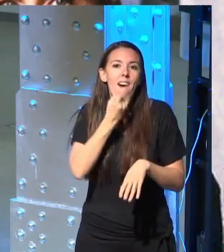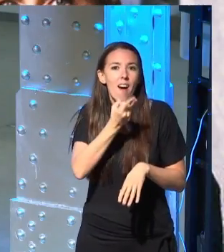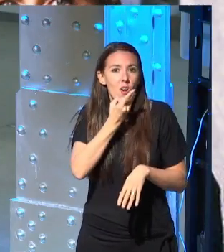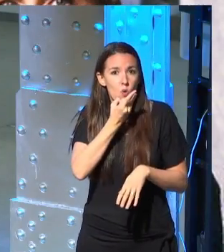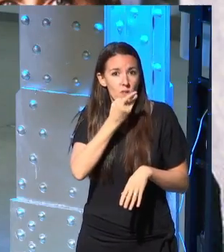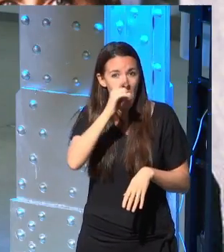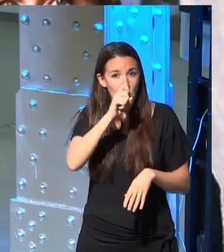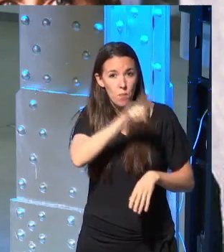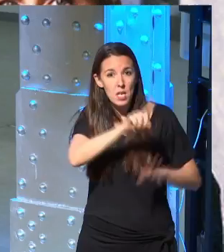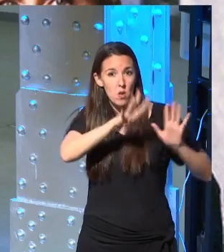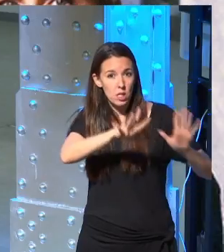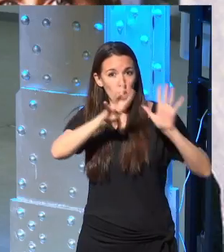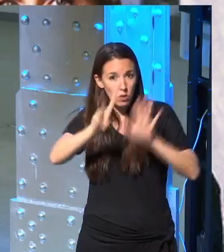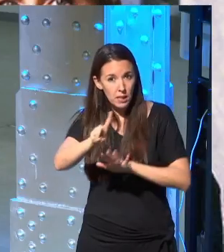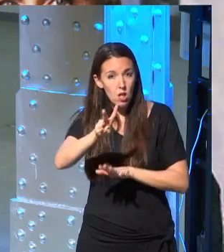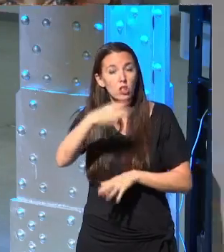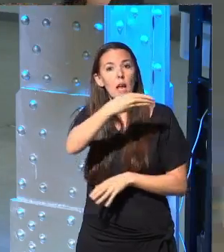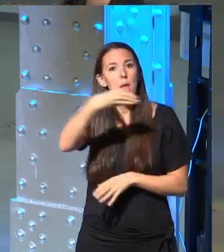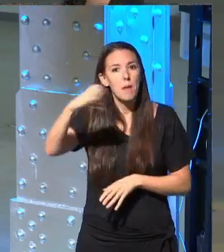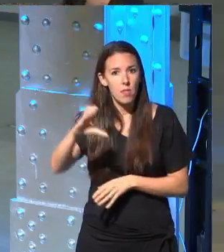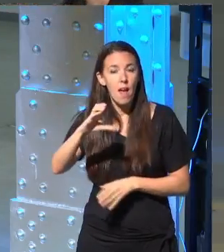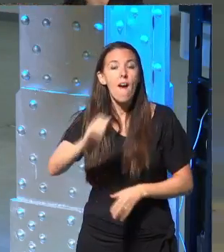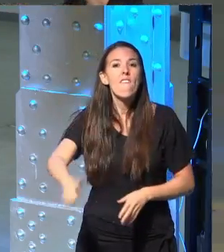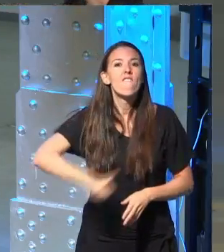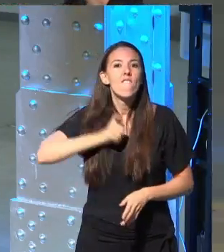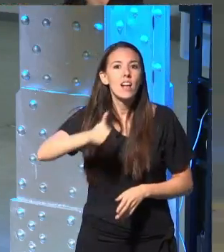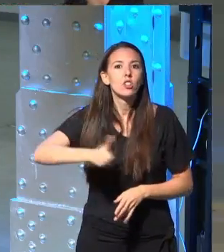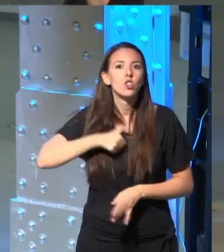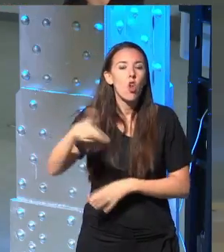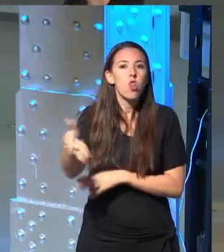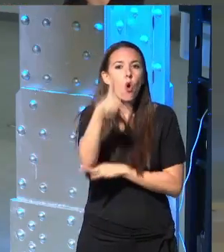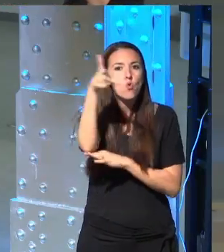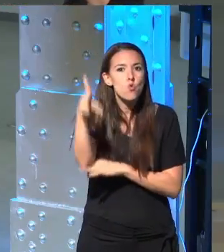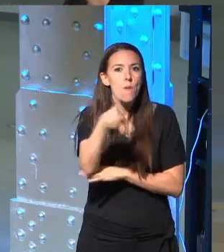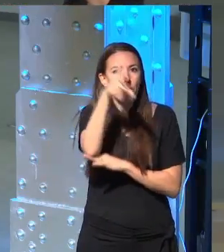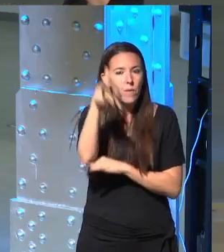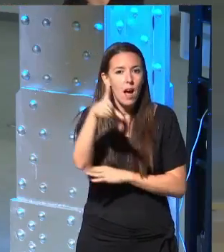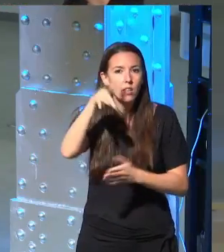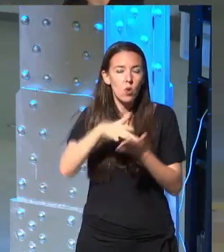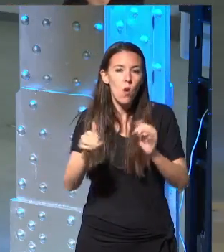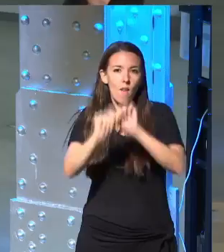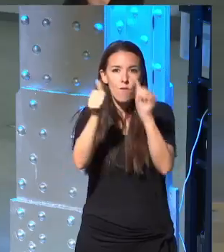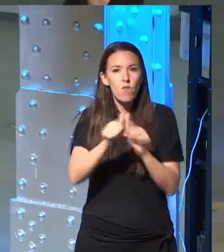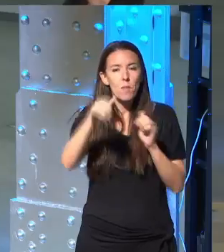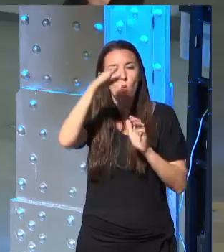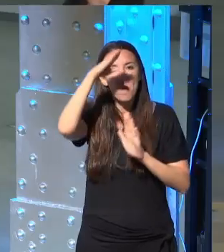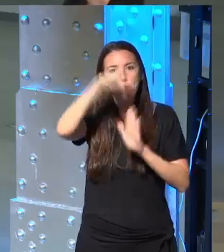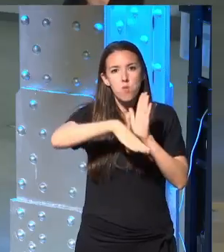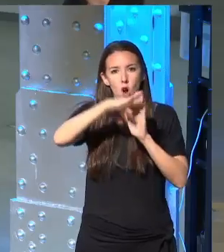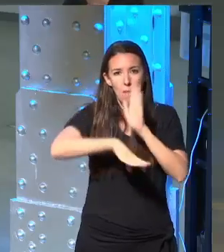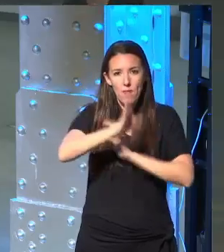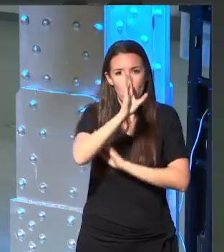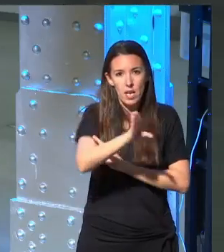BBC. Y básicamente es un falso documental que lo que hace es... toma la forma de un programa en directo